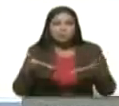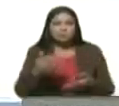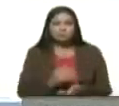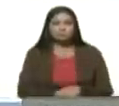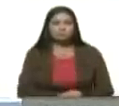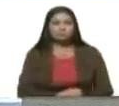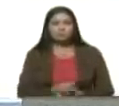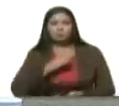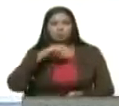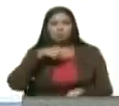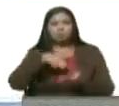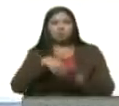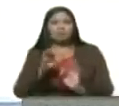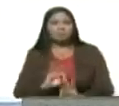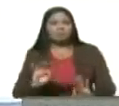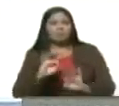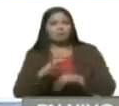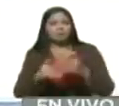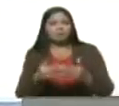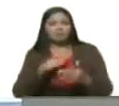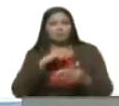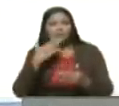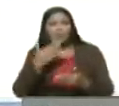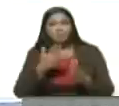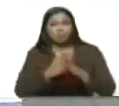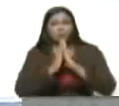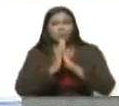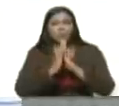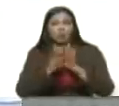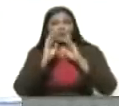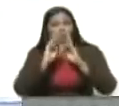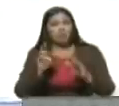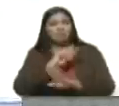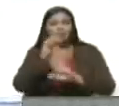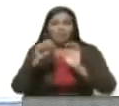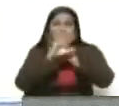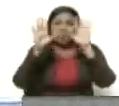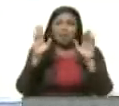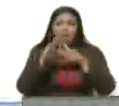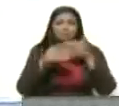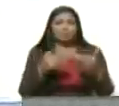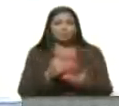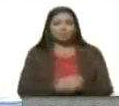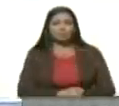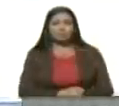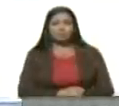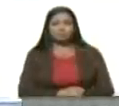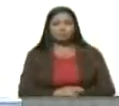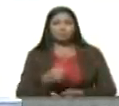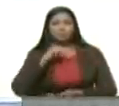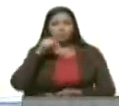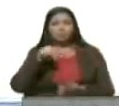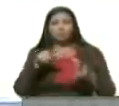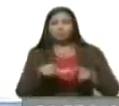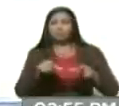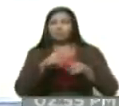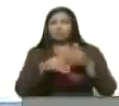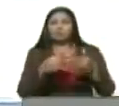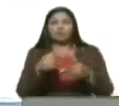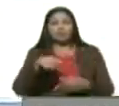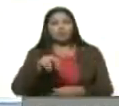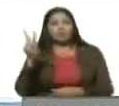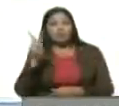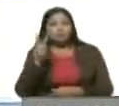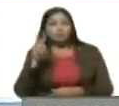No nos arrodillamos ante ninguno. Y exigimos que haya una respuesta contundente desde aquí, desde el Partido Socialista Unido de